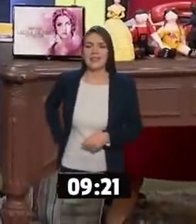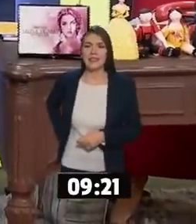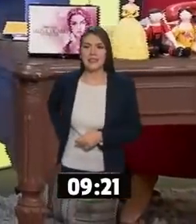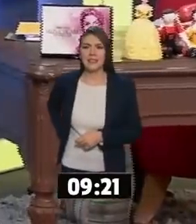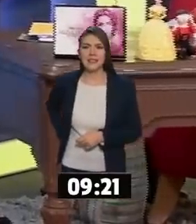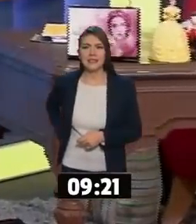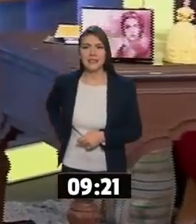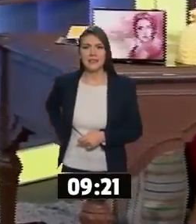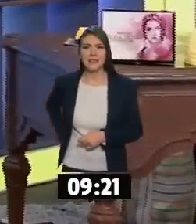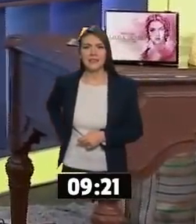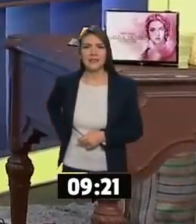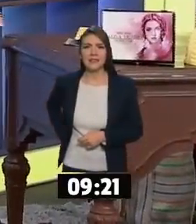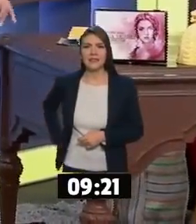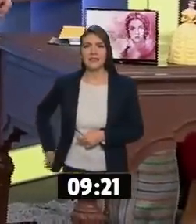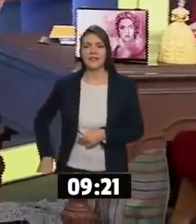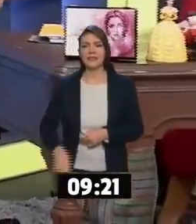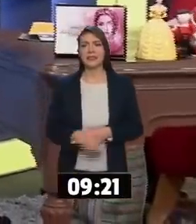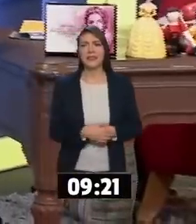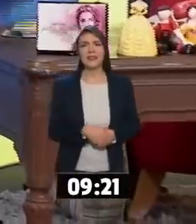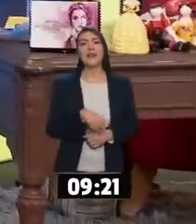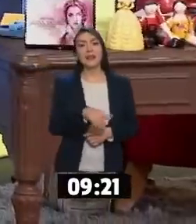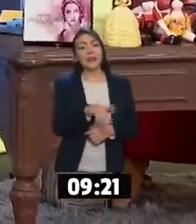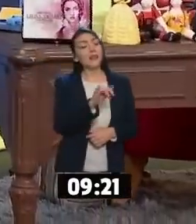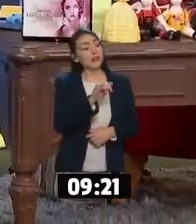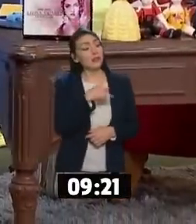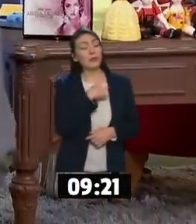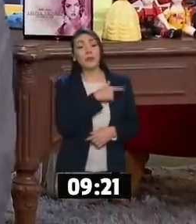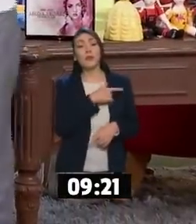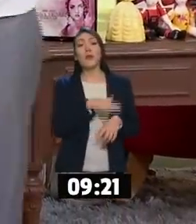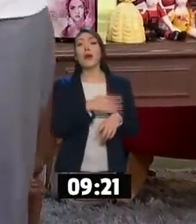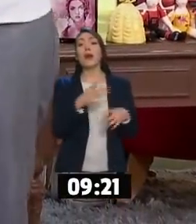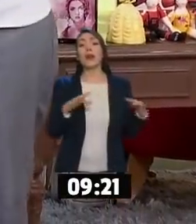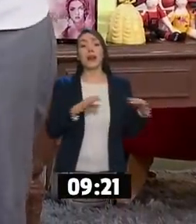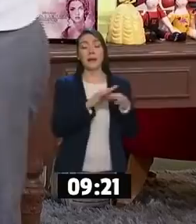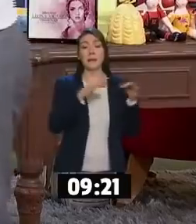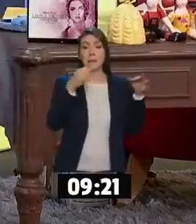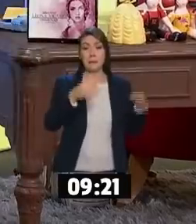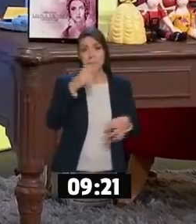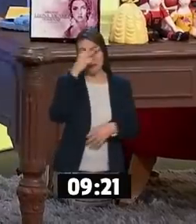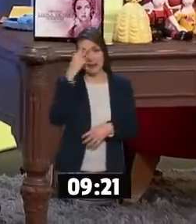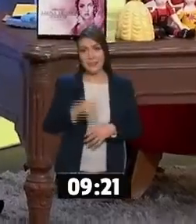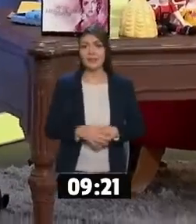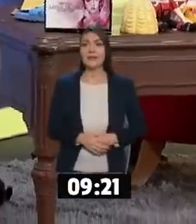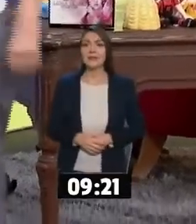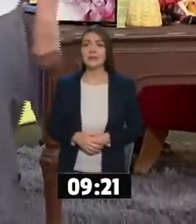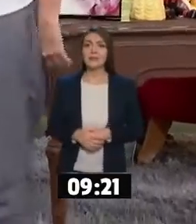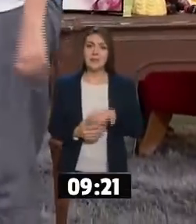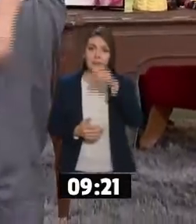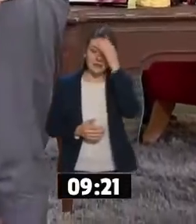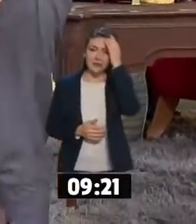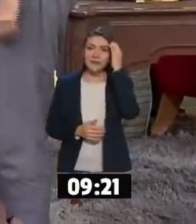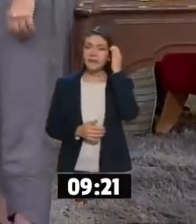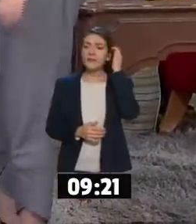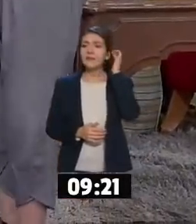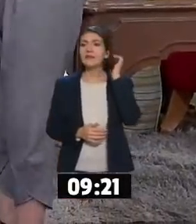lleva la Sí, todo, cosa. o sea, porque es muy Cállese. mexicano, es muy mexicano. Cállese. Adelante con su revólver. Oiga,